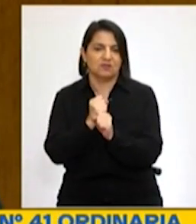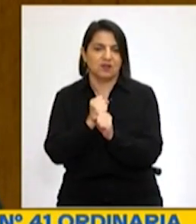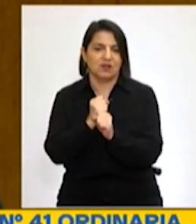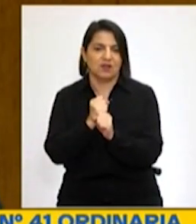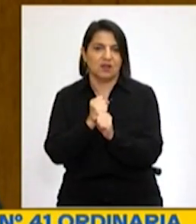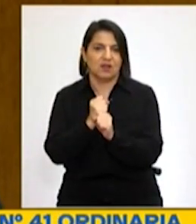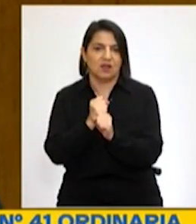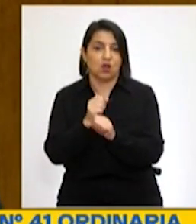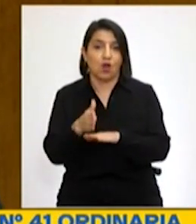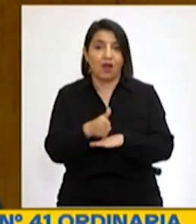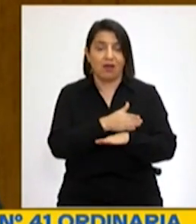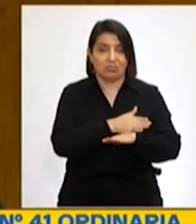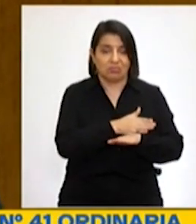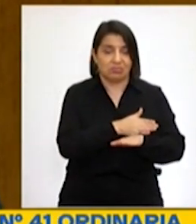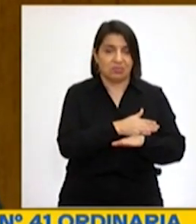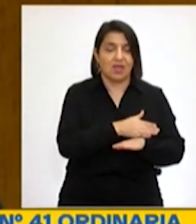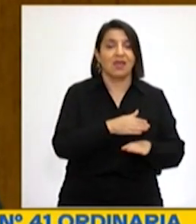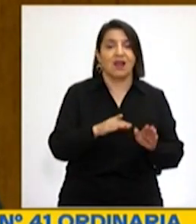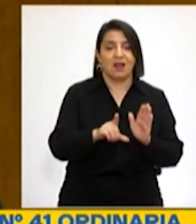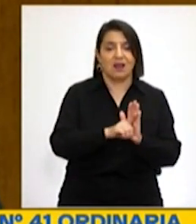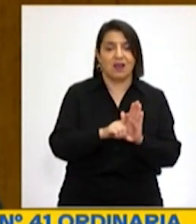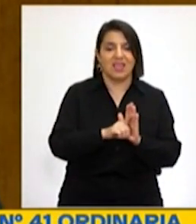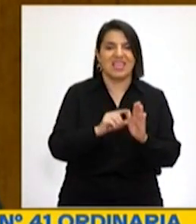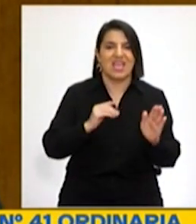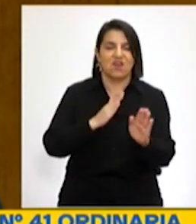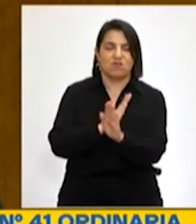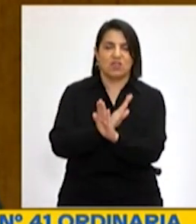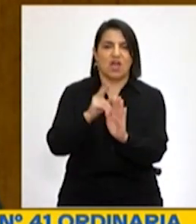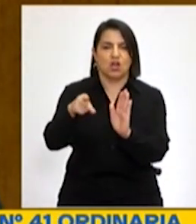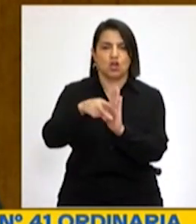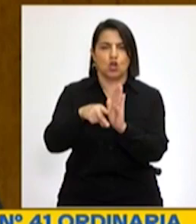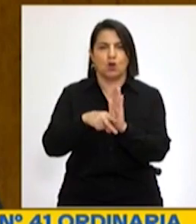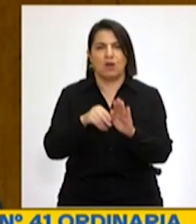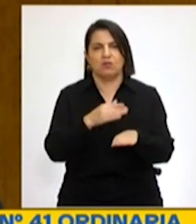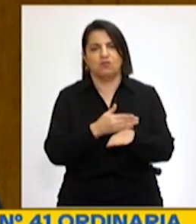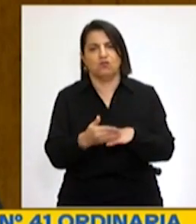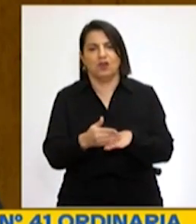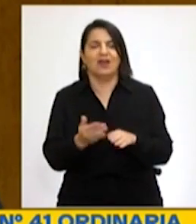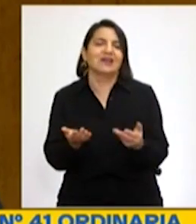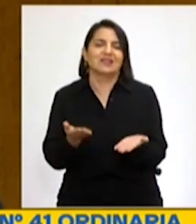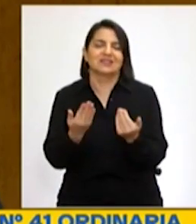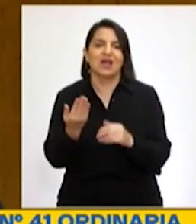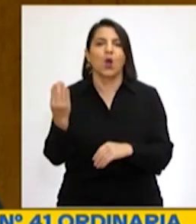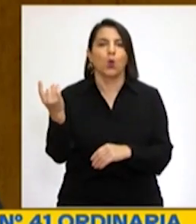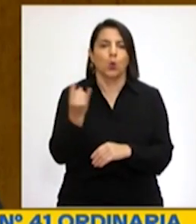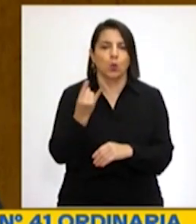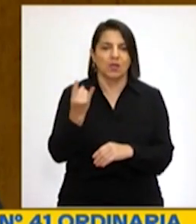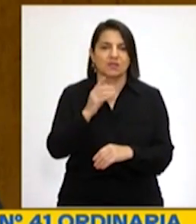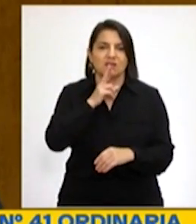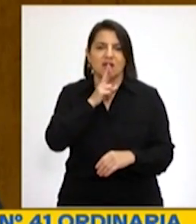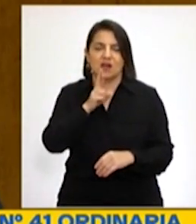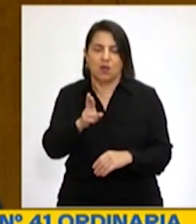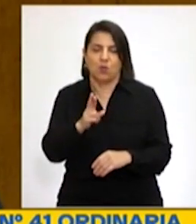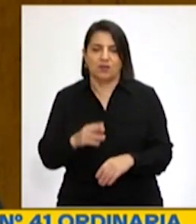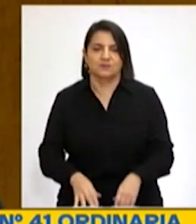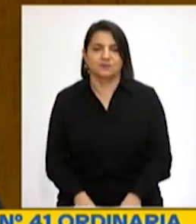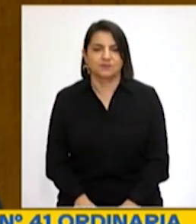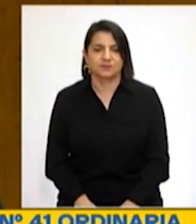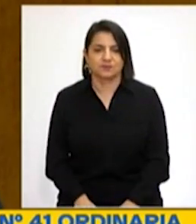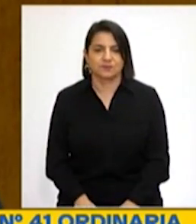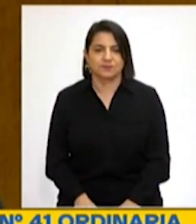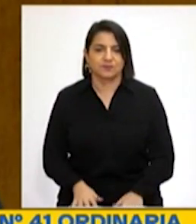pre legislativo para evitar llegar con normas que En definitiva se demore esto requiere urgencia de respuesta toda vez que hay